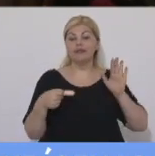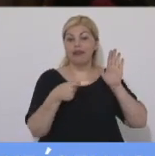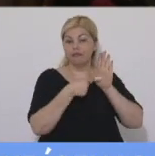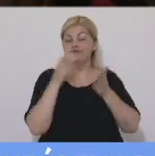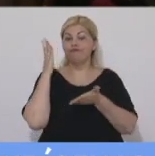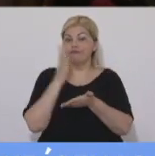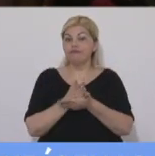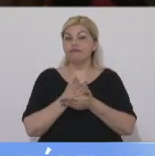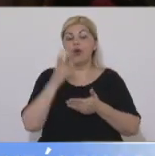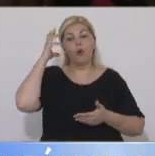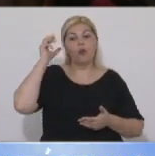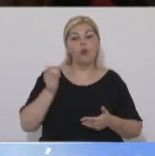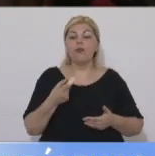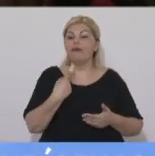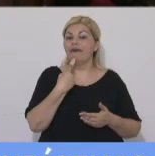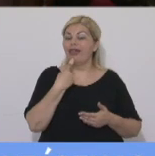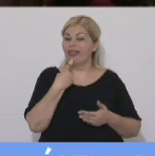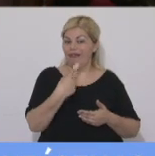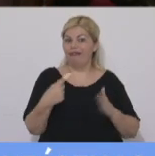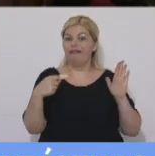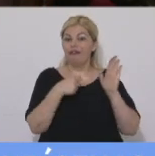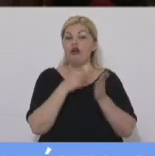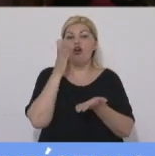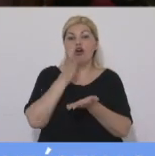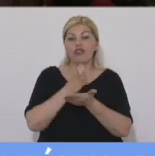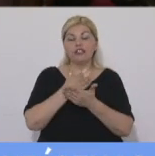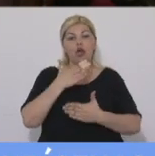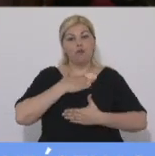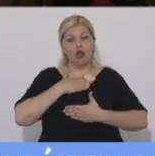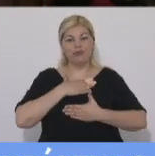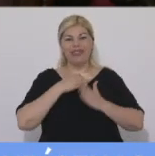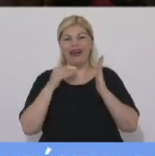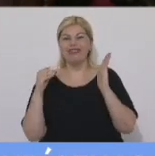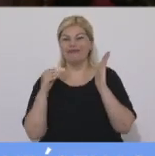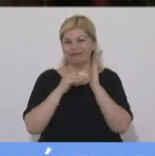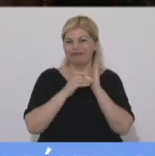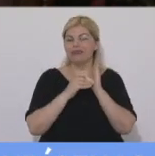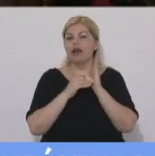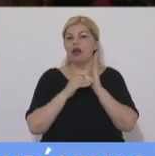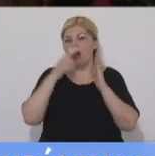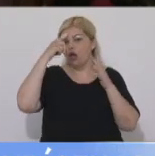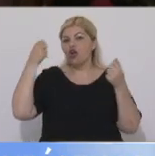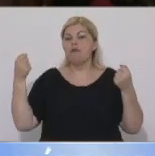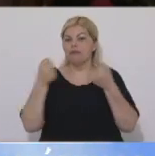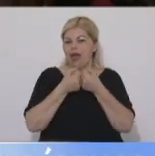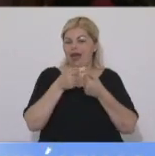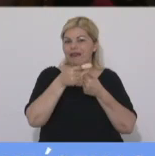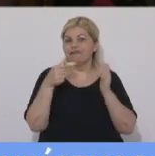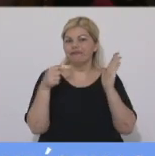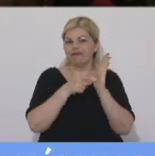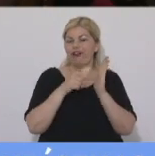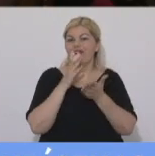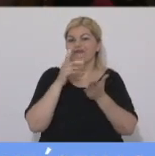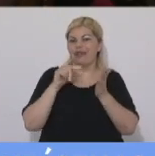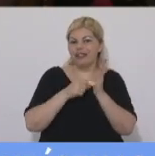dejó señalado que el derecho de propiedad plasmado en el artículo 21 de la Convención comprende en relación